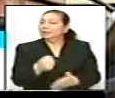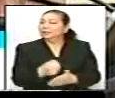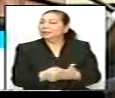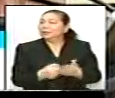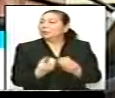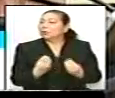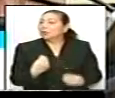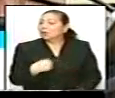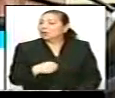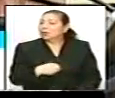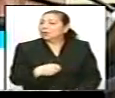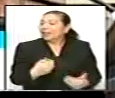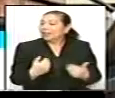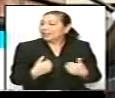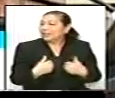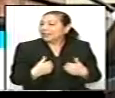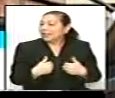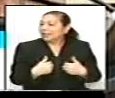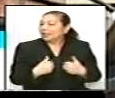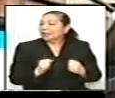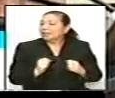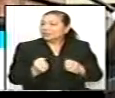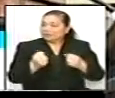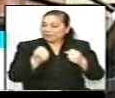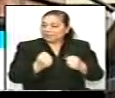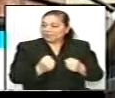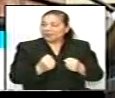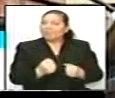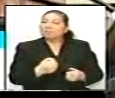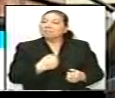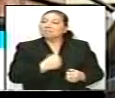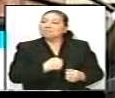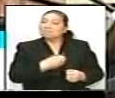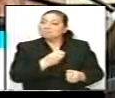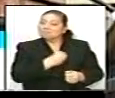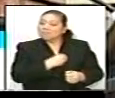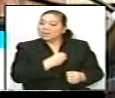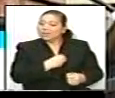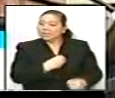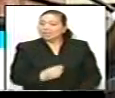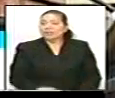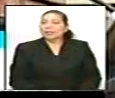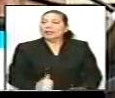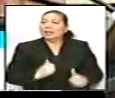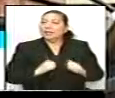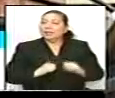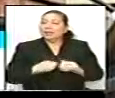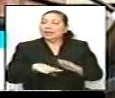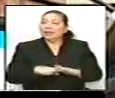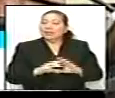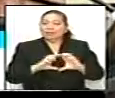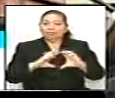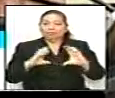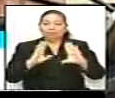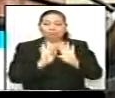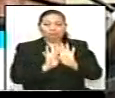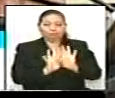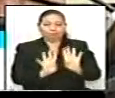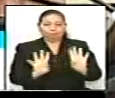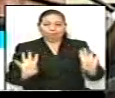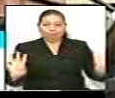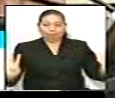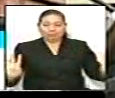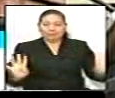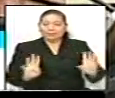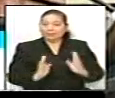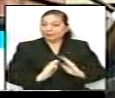porque nosotros teníamos una posesión pasiva, pacífica y activa dentro de la faja marginal, un